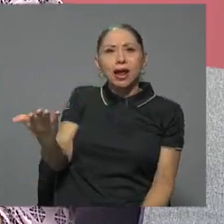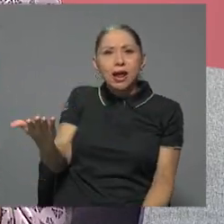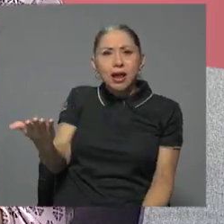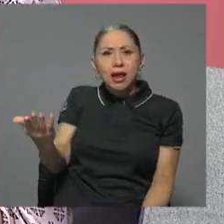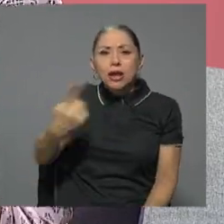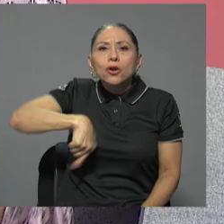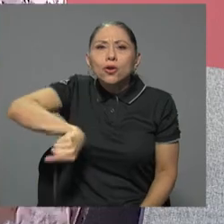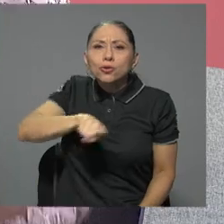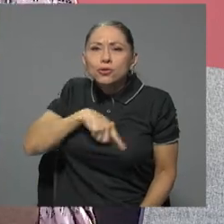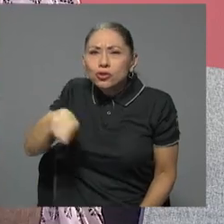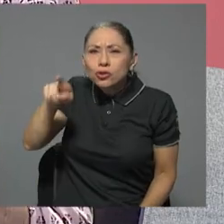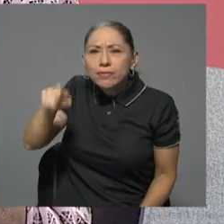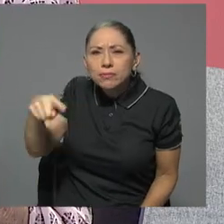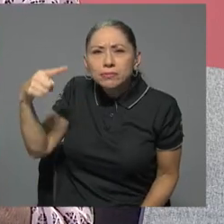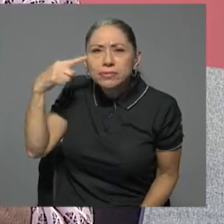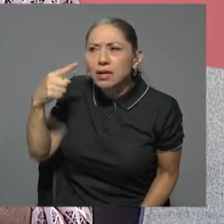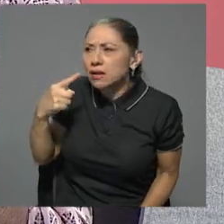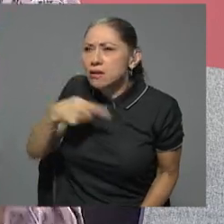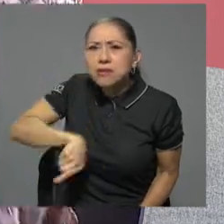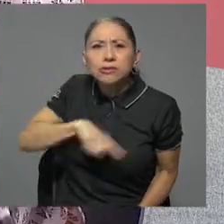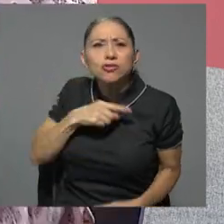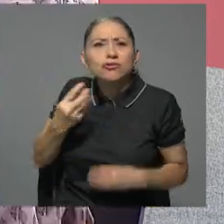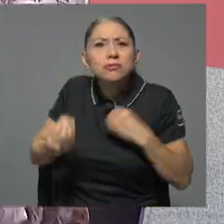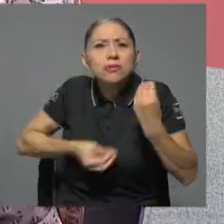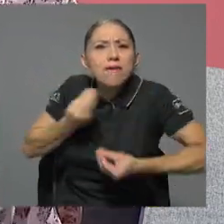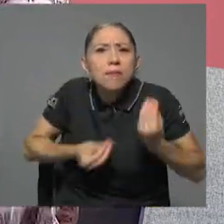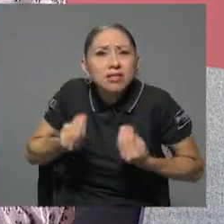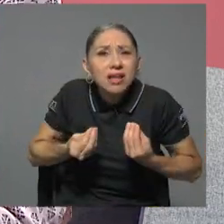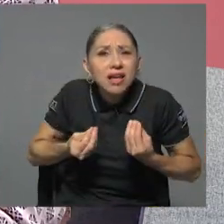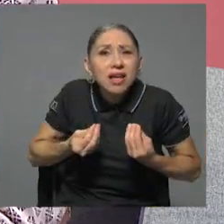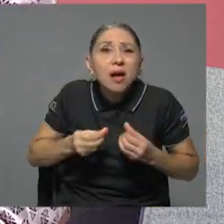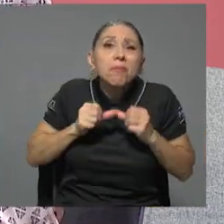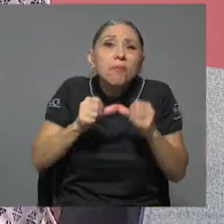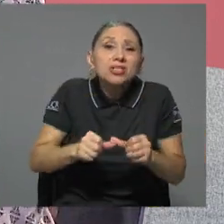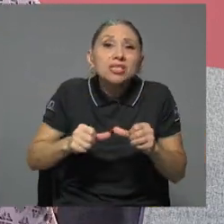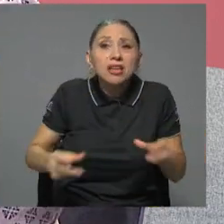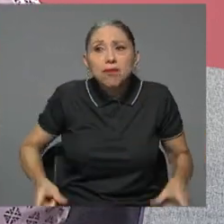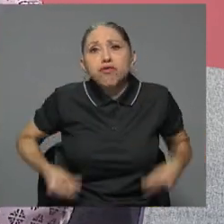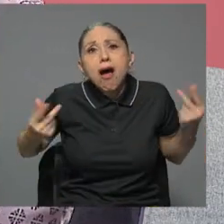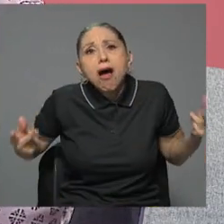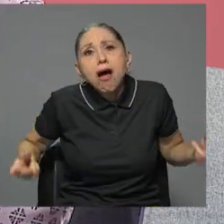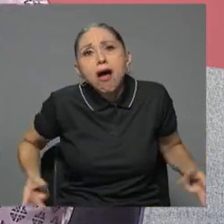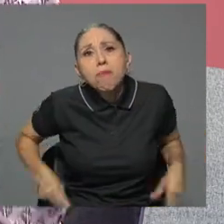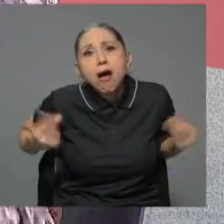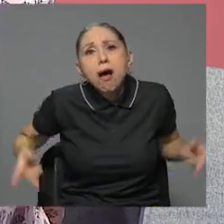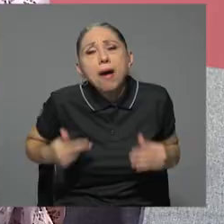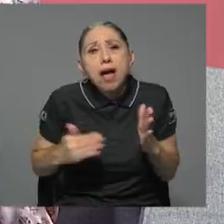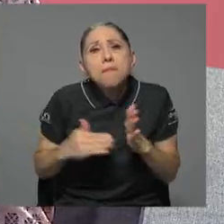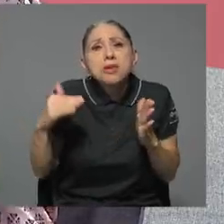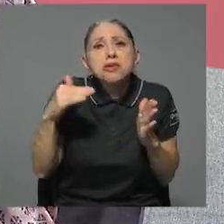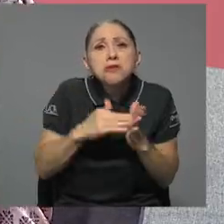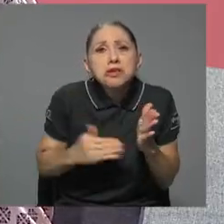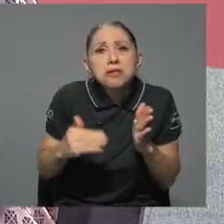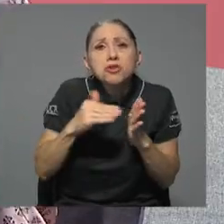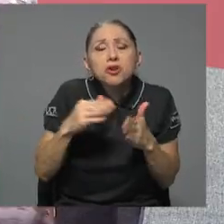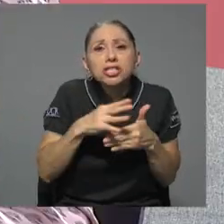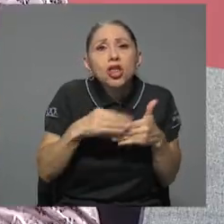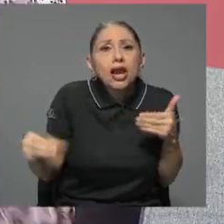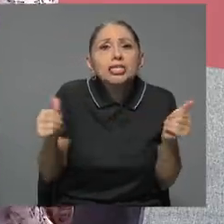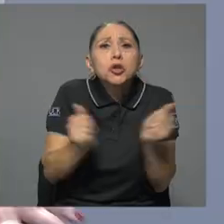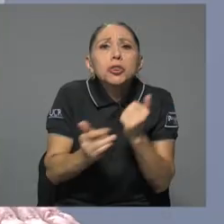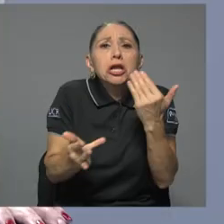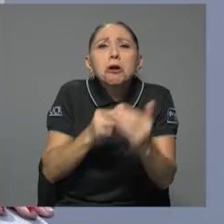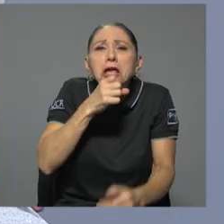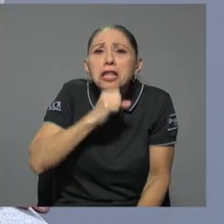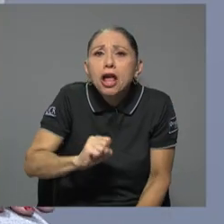que pensar es qué vamos a hacer vamos a seguir gastando esos millones de dólares en la tecnología de ayer o vamos a traer la tecnología del futuro